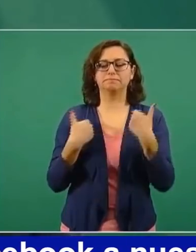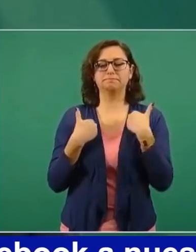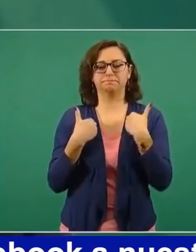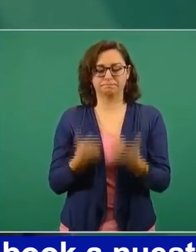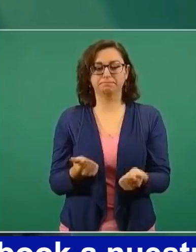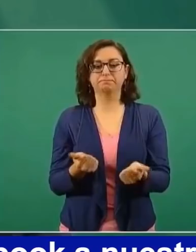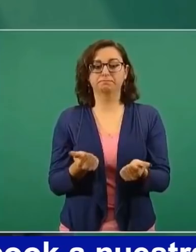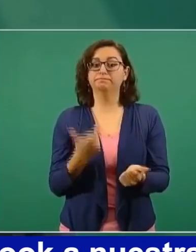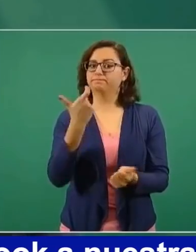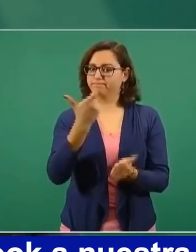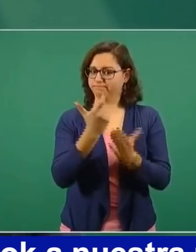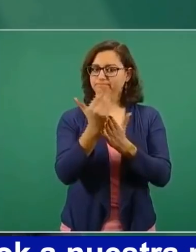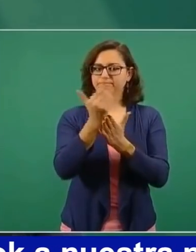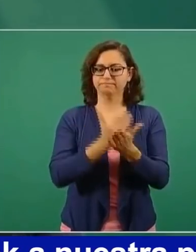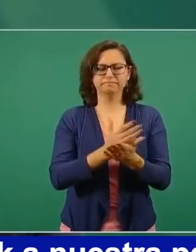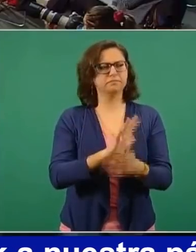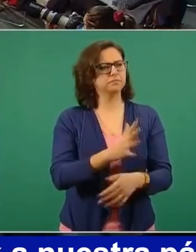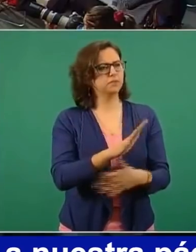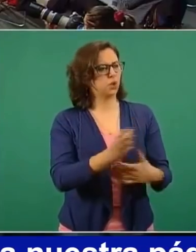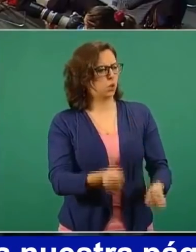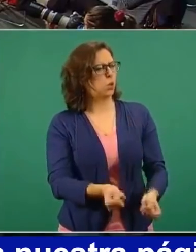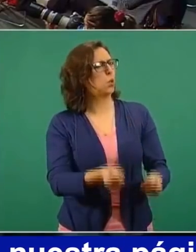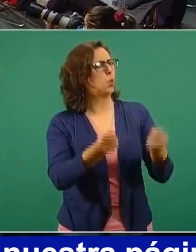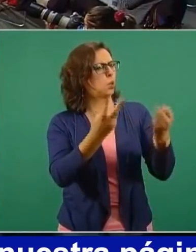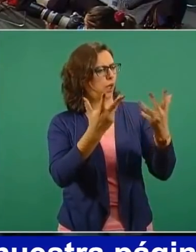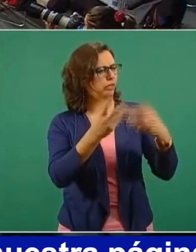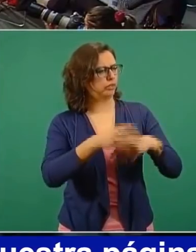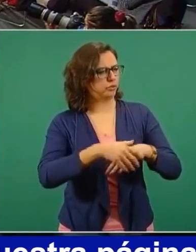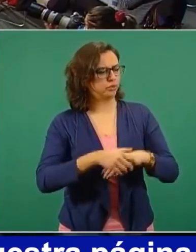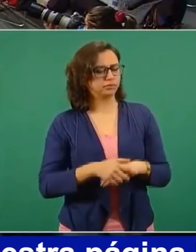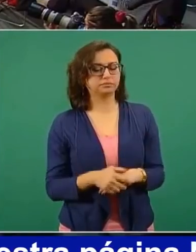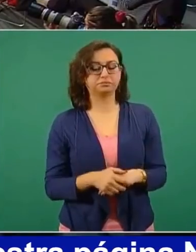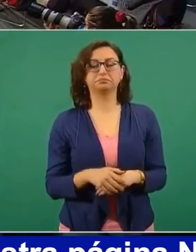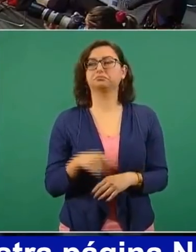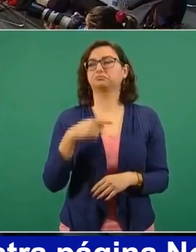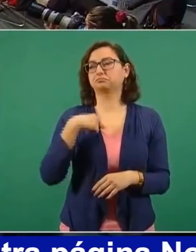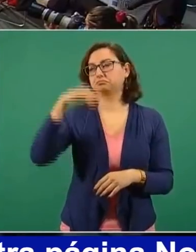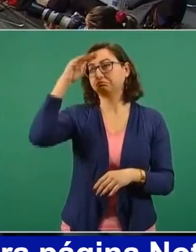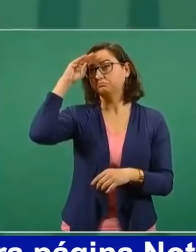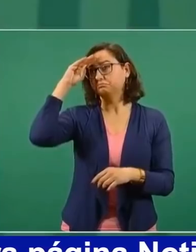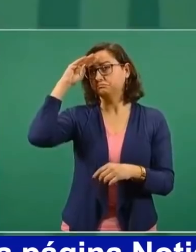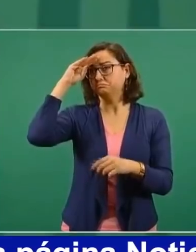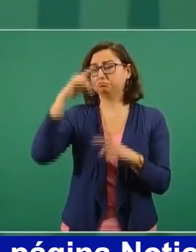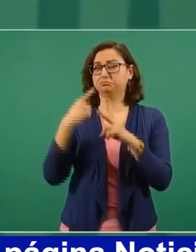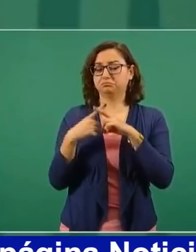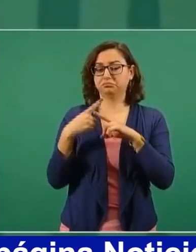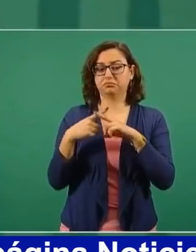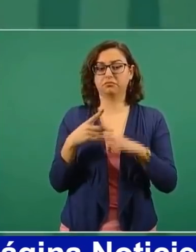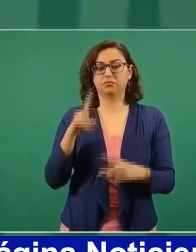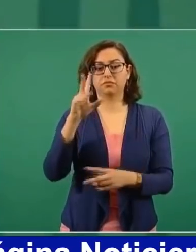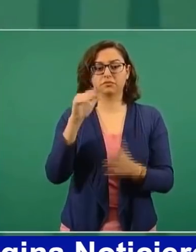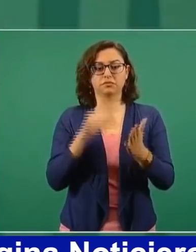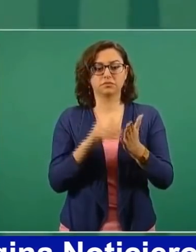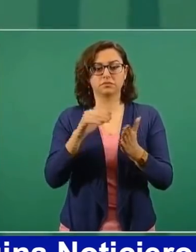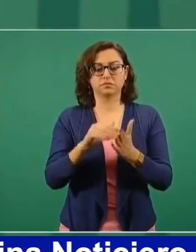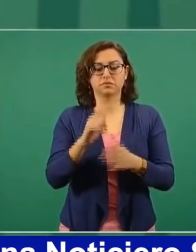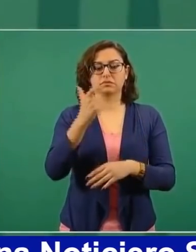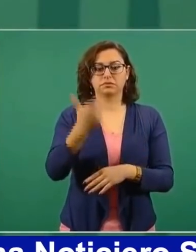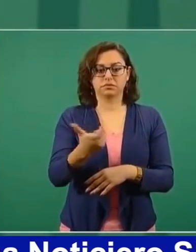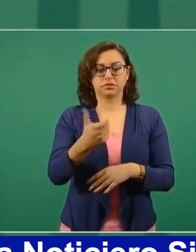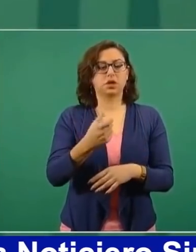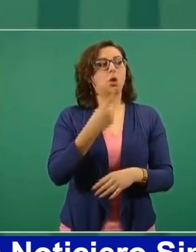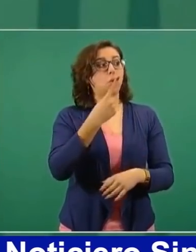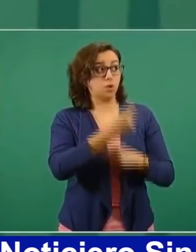obtener ahorros. ¿De cuánto más o menos, presidente? Pues yo calculo de más de 2,000 millones de pesos. Al